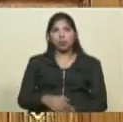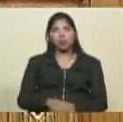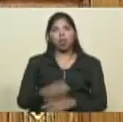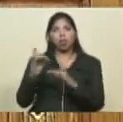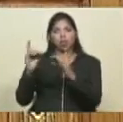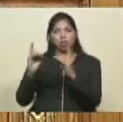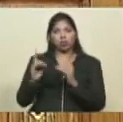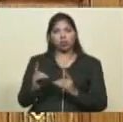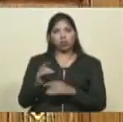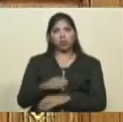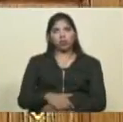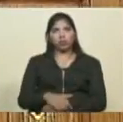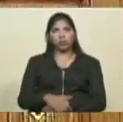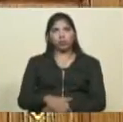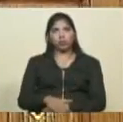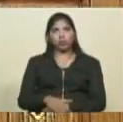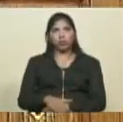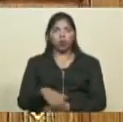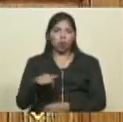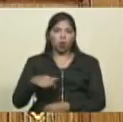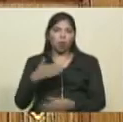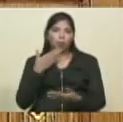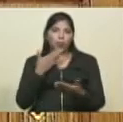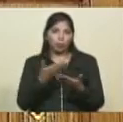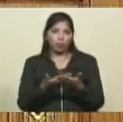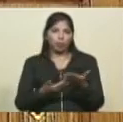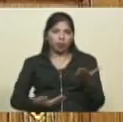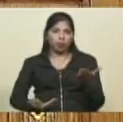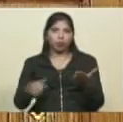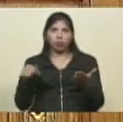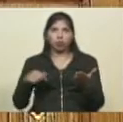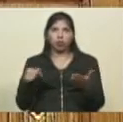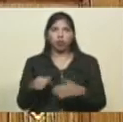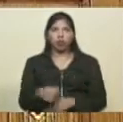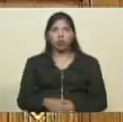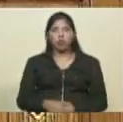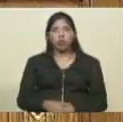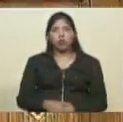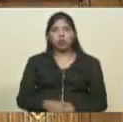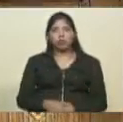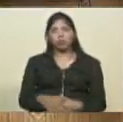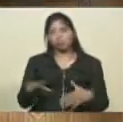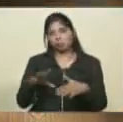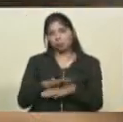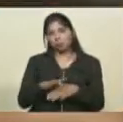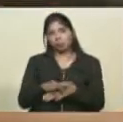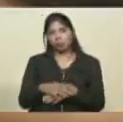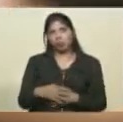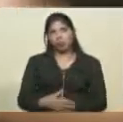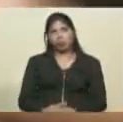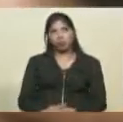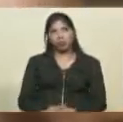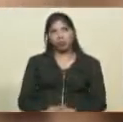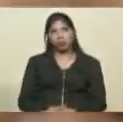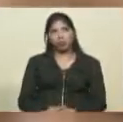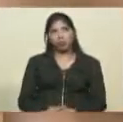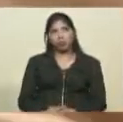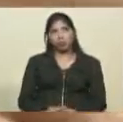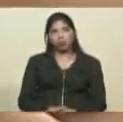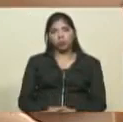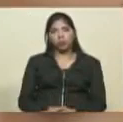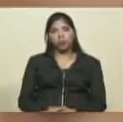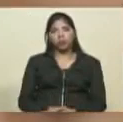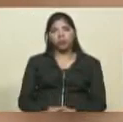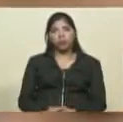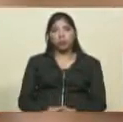decisión de traer la propuesta de acuerdo a esta sesión del día de hoy, por lo cual, además que en todo momento